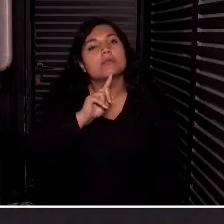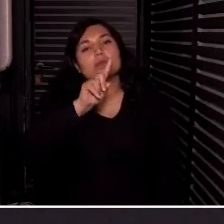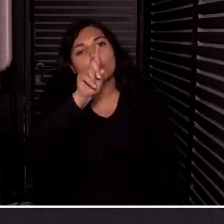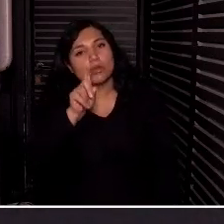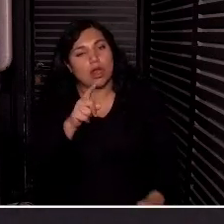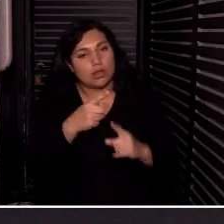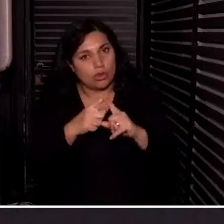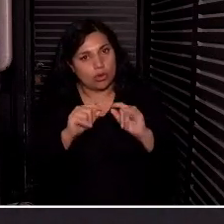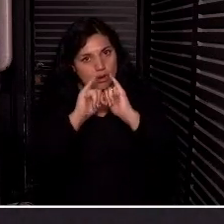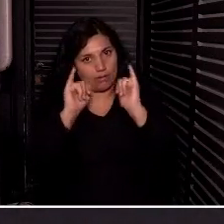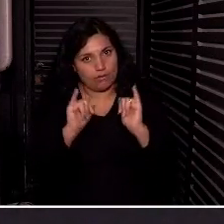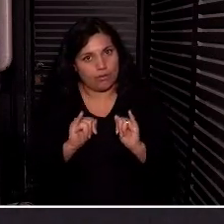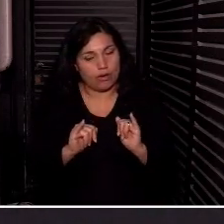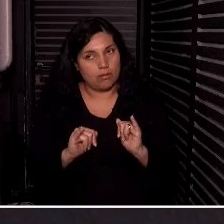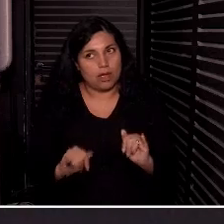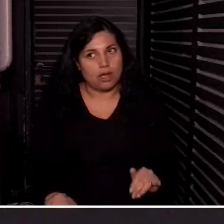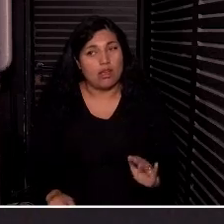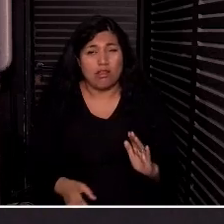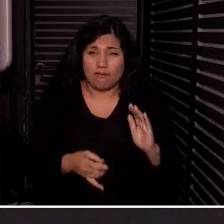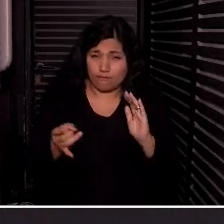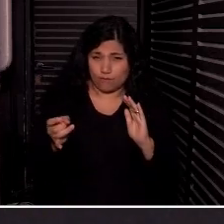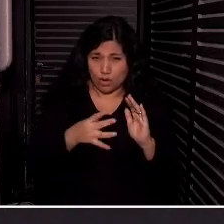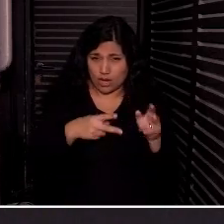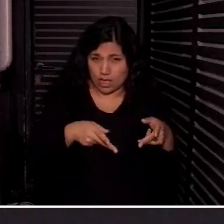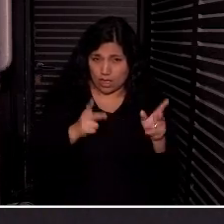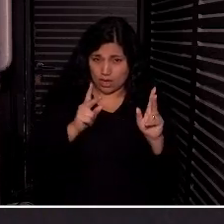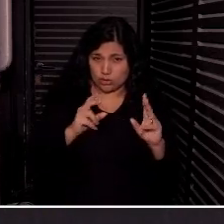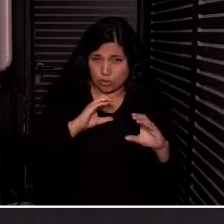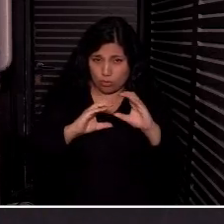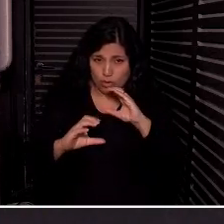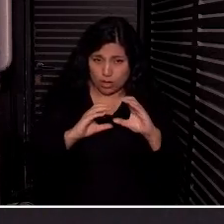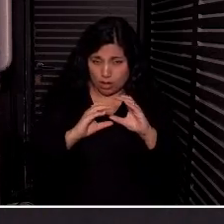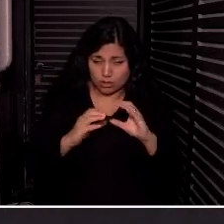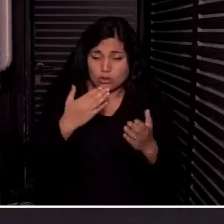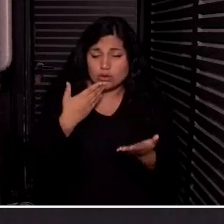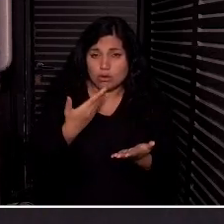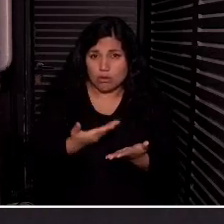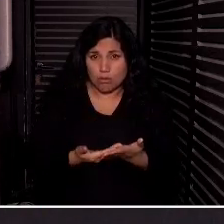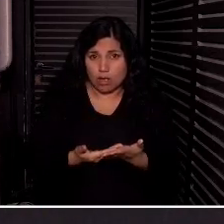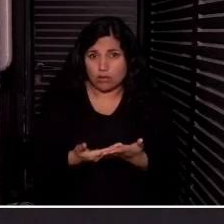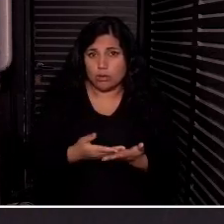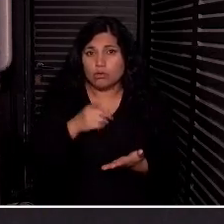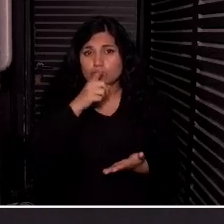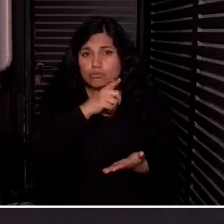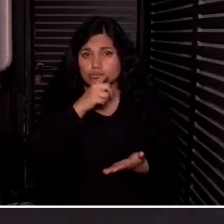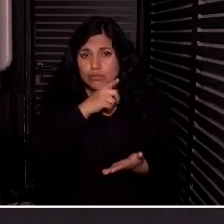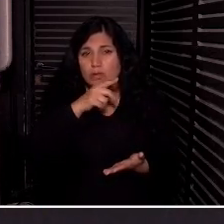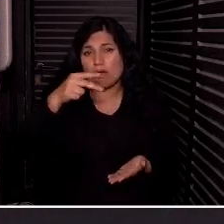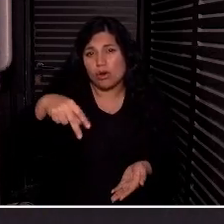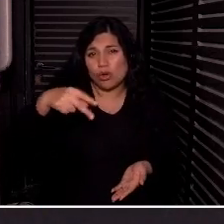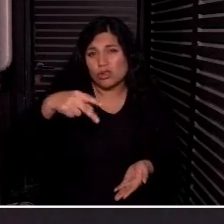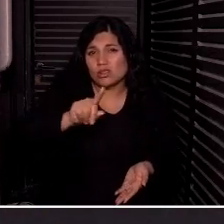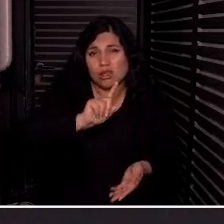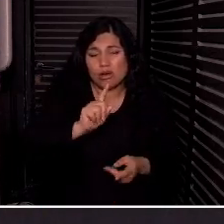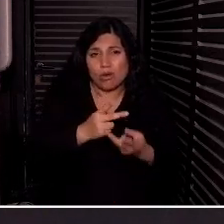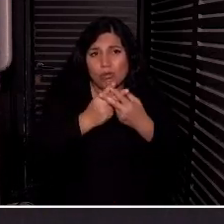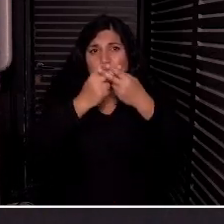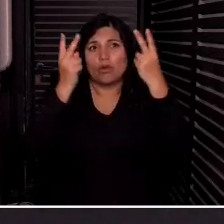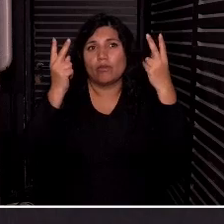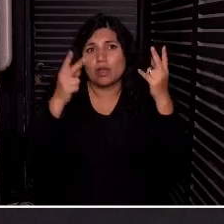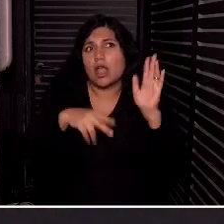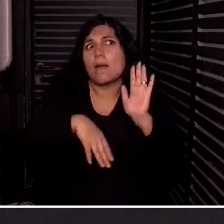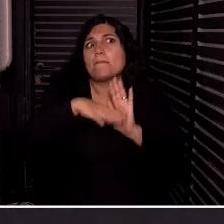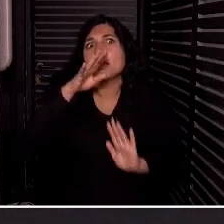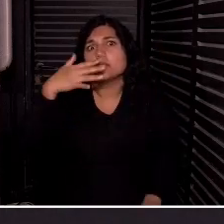otra manera no no se vulnera mi derecho a la comunicación cuando las últimas noticias no publica la noticia más